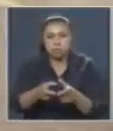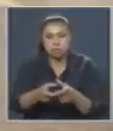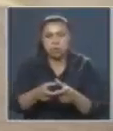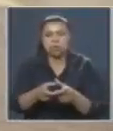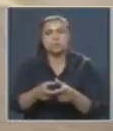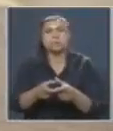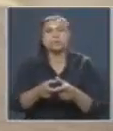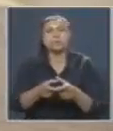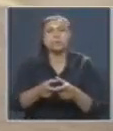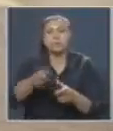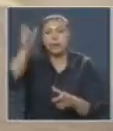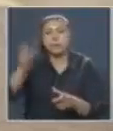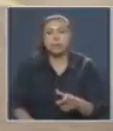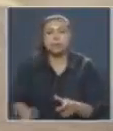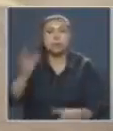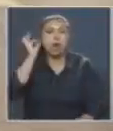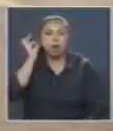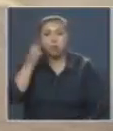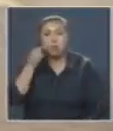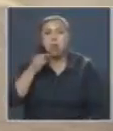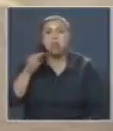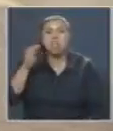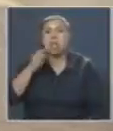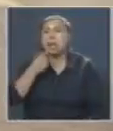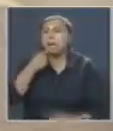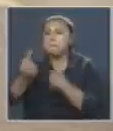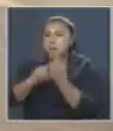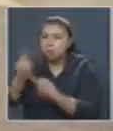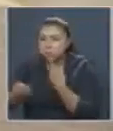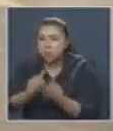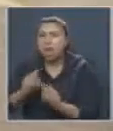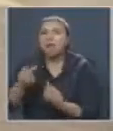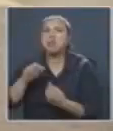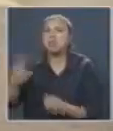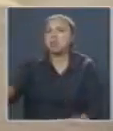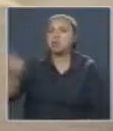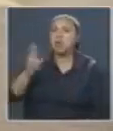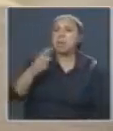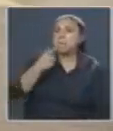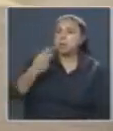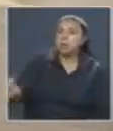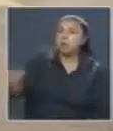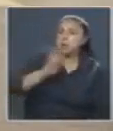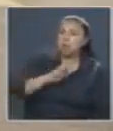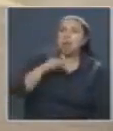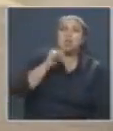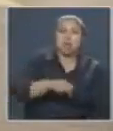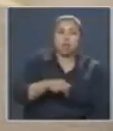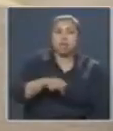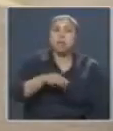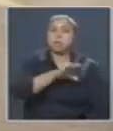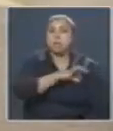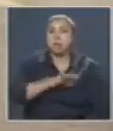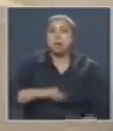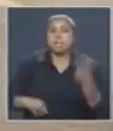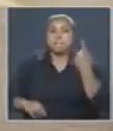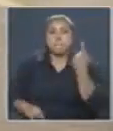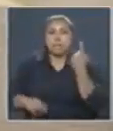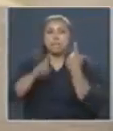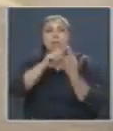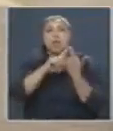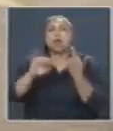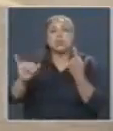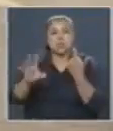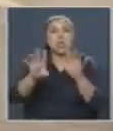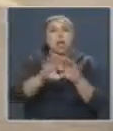trabajadores honorarios realizaron diferentes preguntas las cuales fueron respondidas y voy a decirlo acá de esta manera por el ministerio primero se comprometió